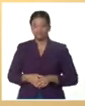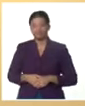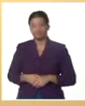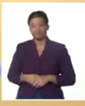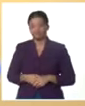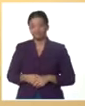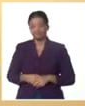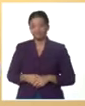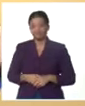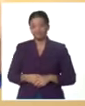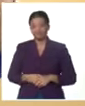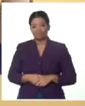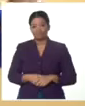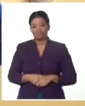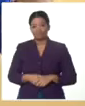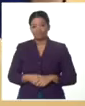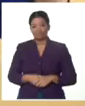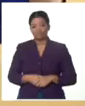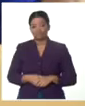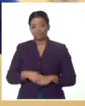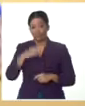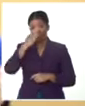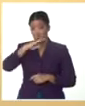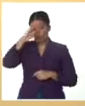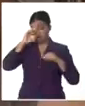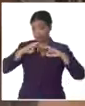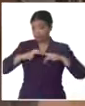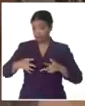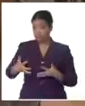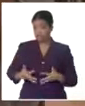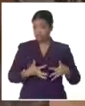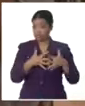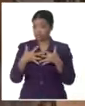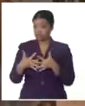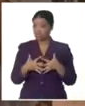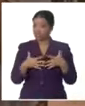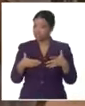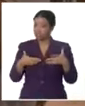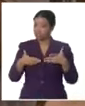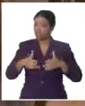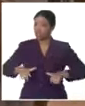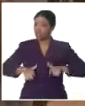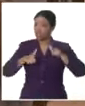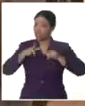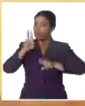de Cuba. ¿Cuba ratificará a Estados Unidos su disposición a seguir cumpliendo los